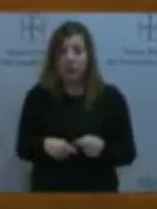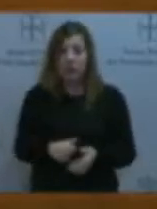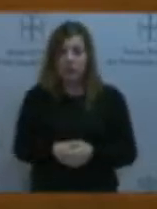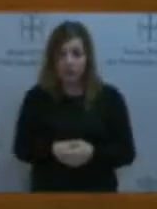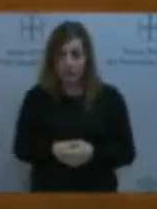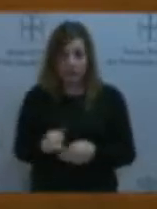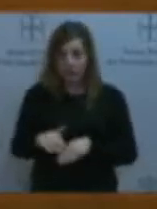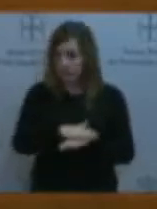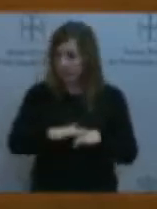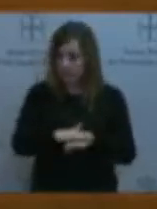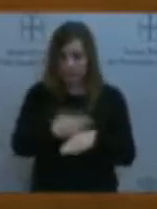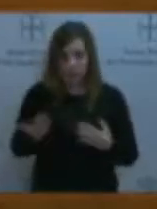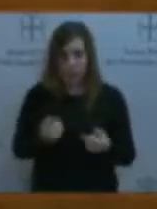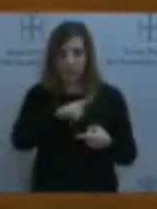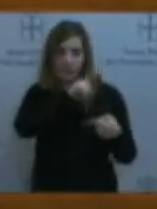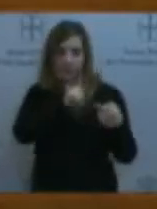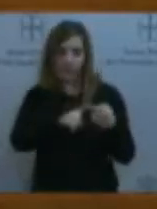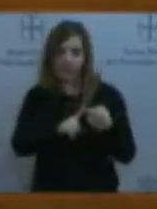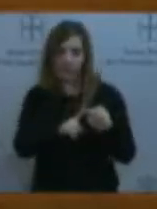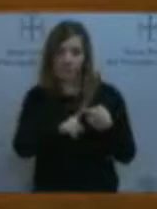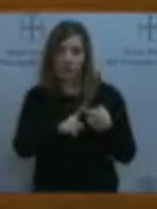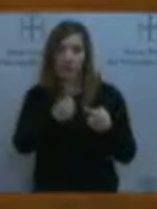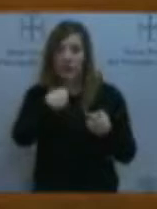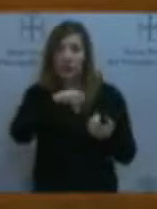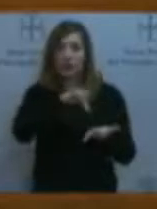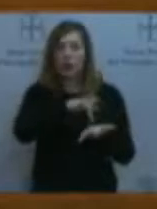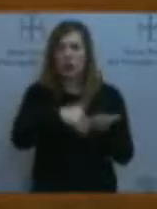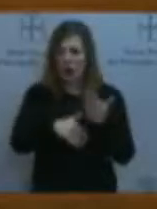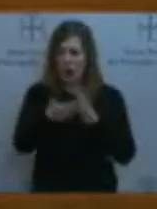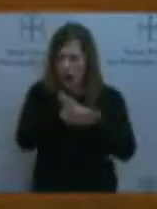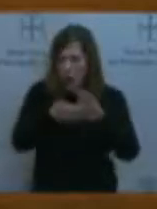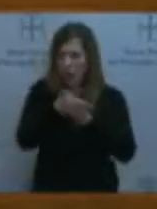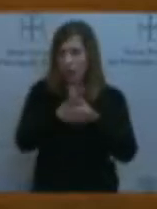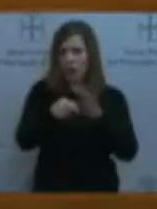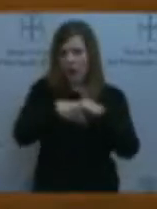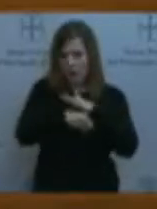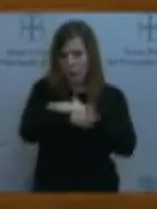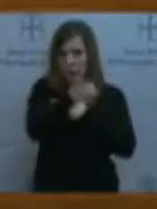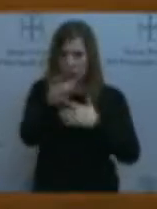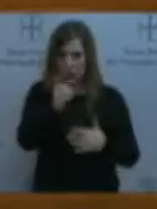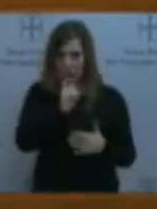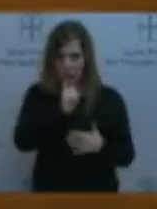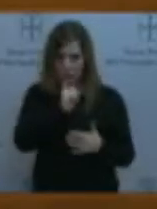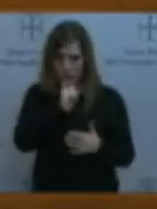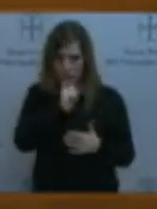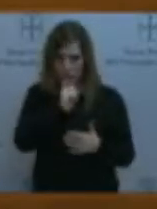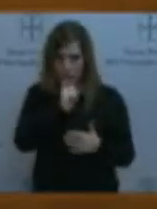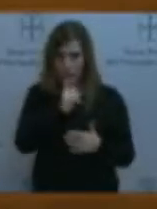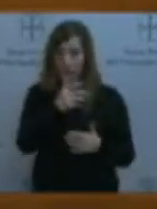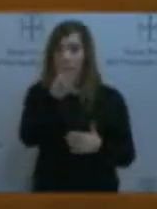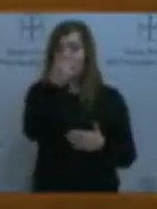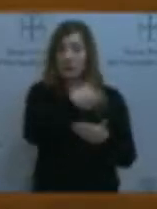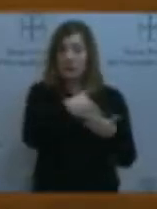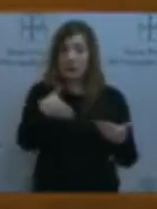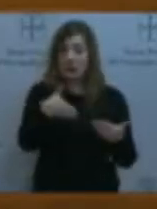que son fundamentales. El primero, hemos hablado en varias ocasiones de la gestión de la deuda. Sabemos que aumenta 93 millones y la